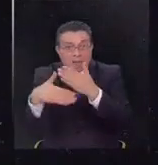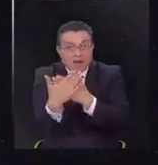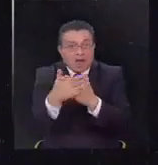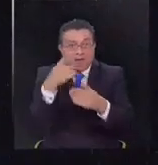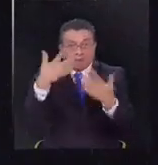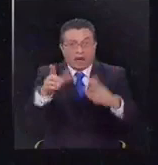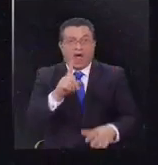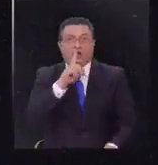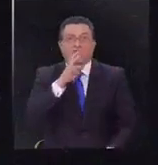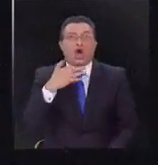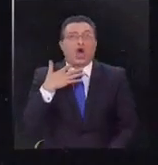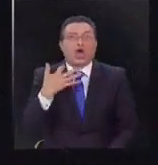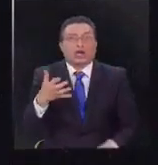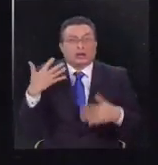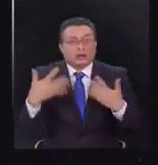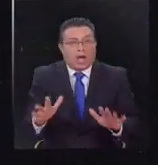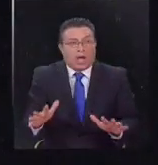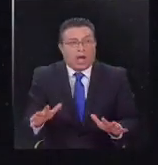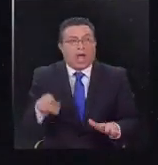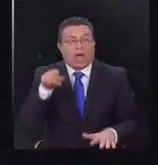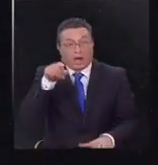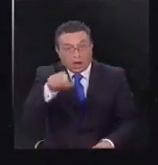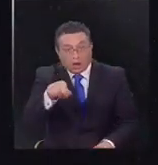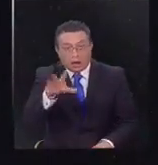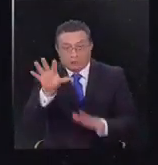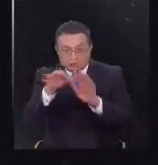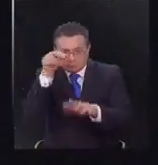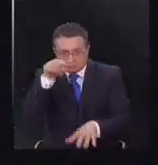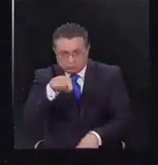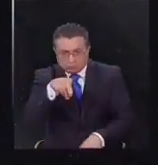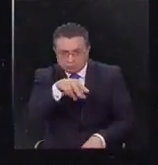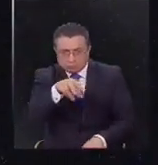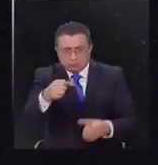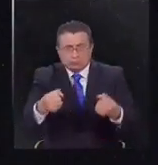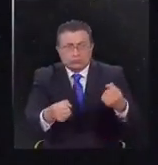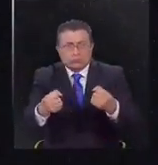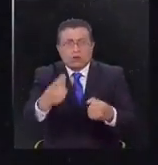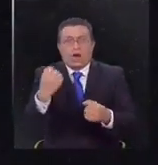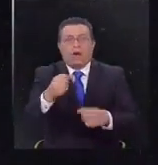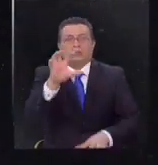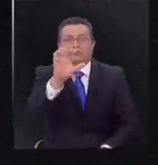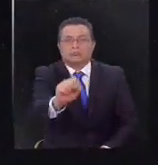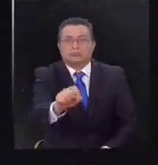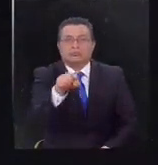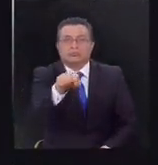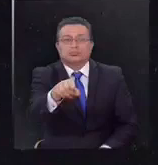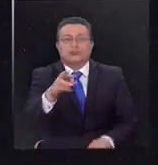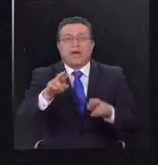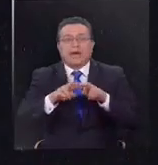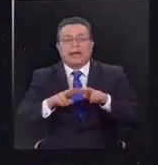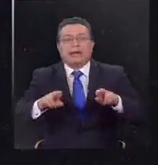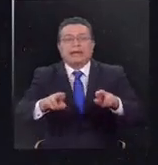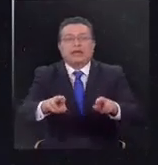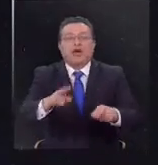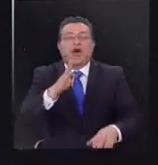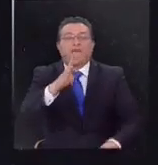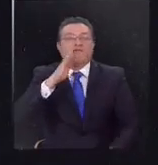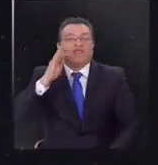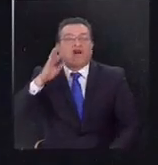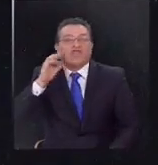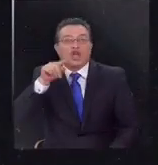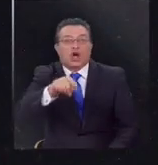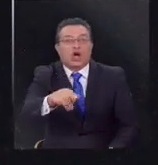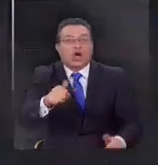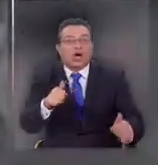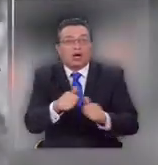el toque de queda. Sin embargo, el dispositivo detecta movimiento, sigue a un vehículo que se acerca a la ribera del río Biobío. De